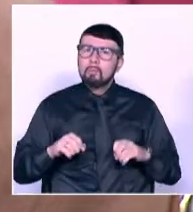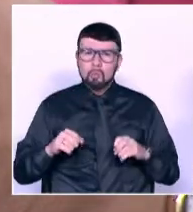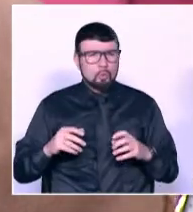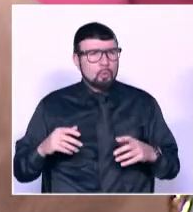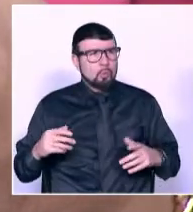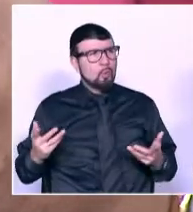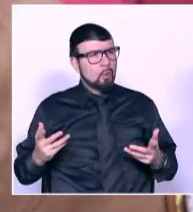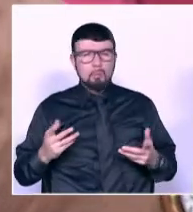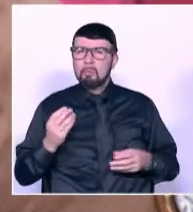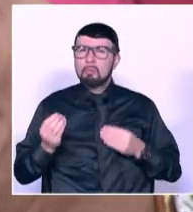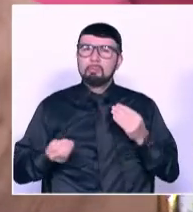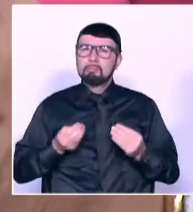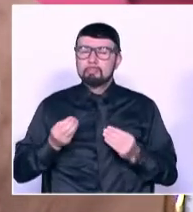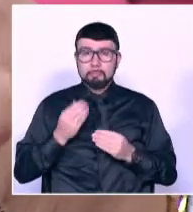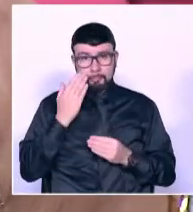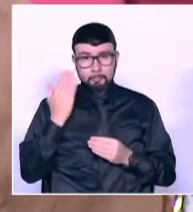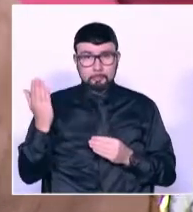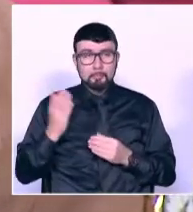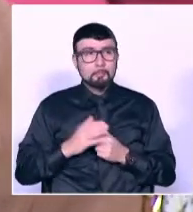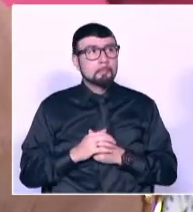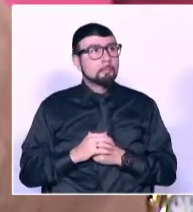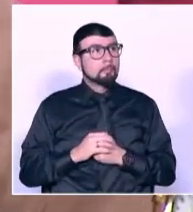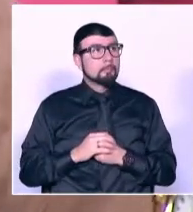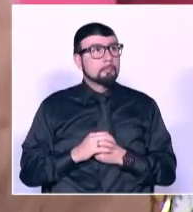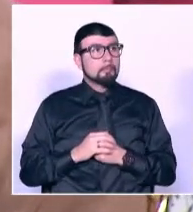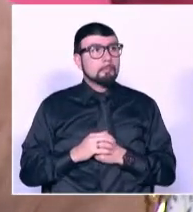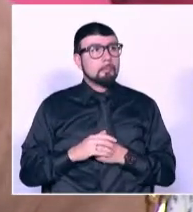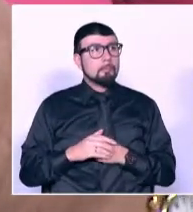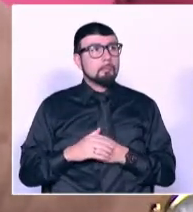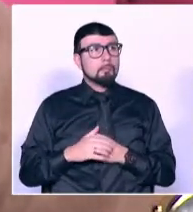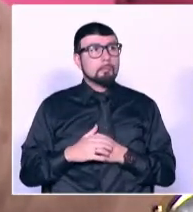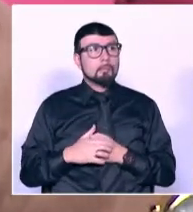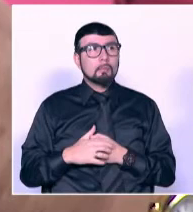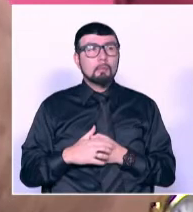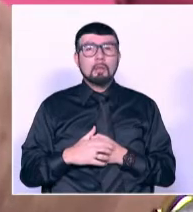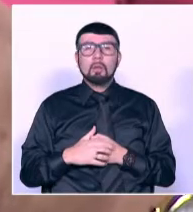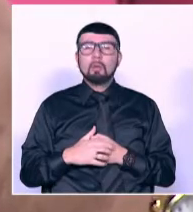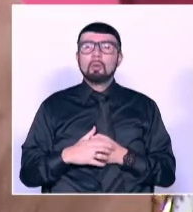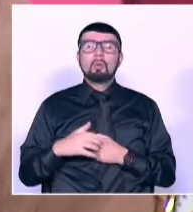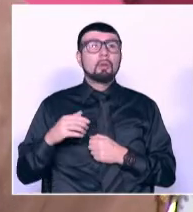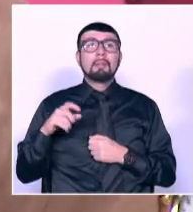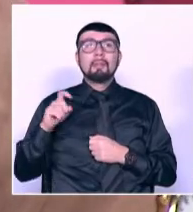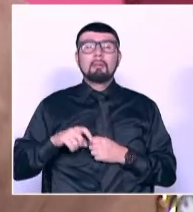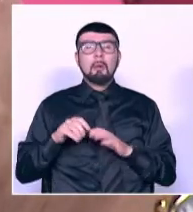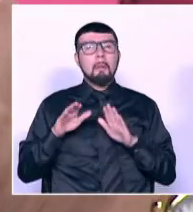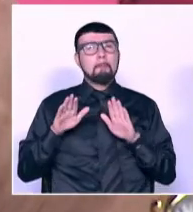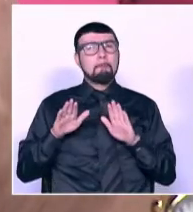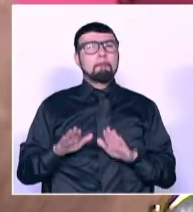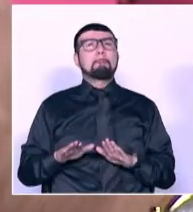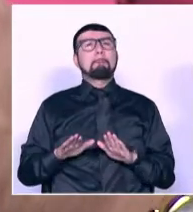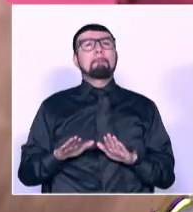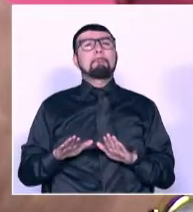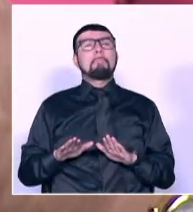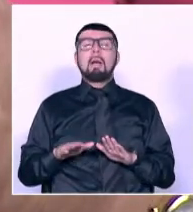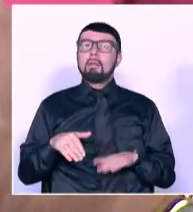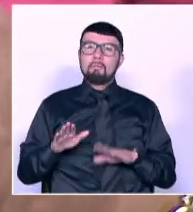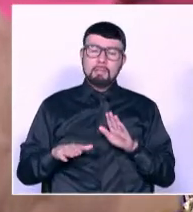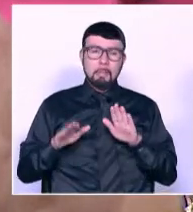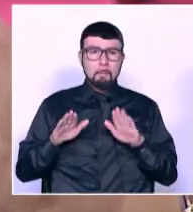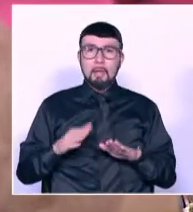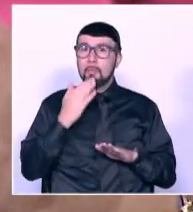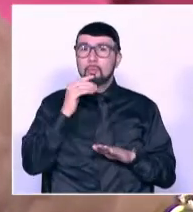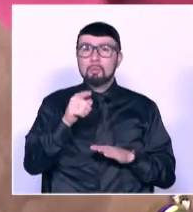qué pueden hacer ellos, doctora. Sí, nosotros debemos hacer como unas pausas activas. Cuando nosotros apretamos